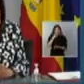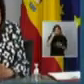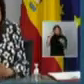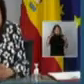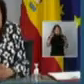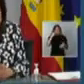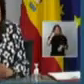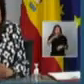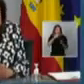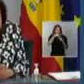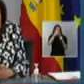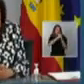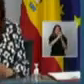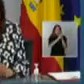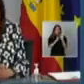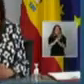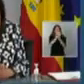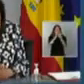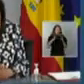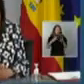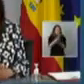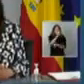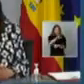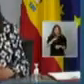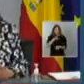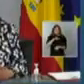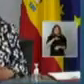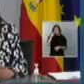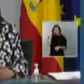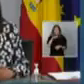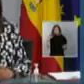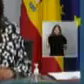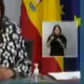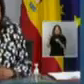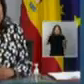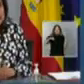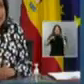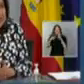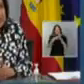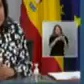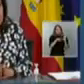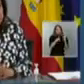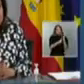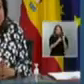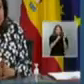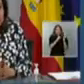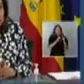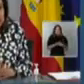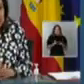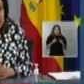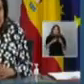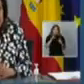como por ejemplo, pues compartir coche para hacer menos consumo, o incluso usarlo menos. ¿Estarían dispuestos a dejar el coche en